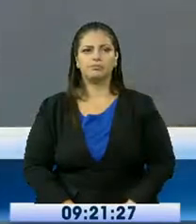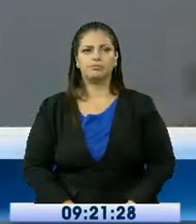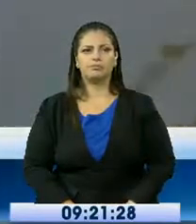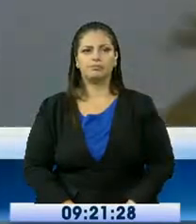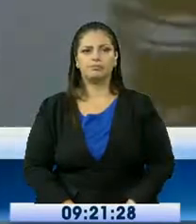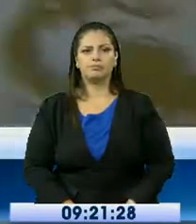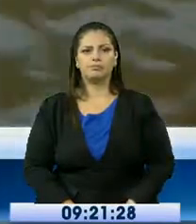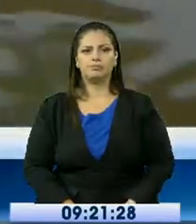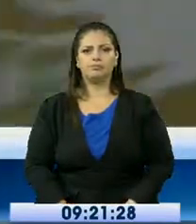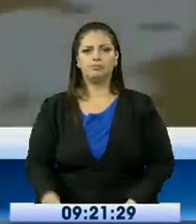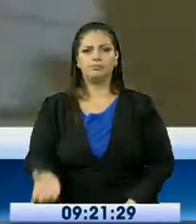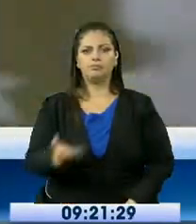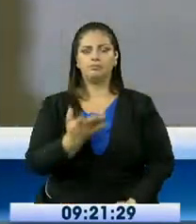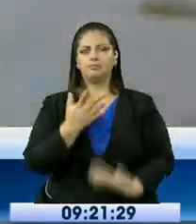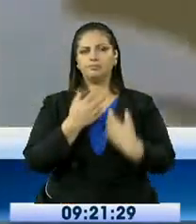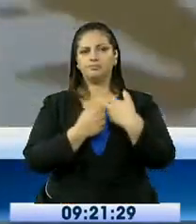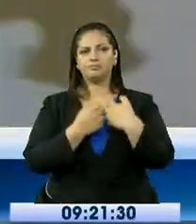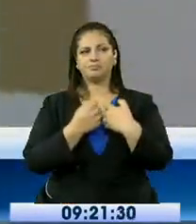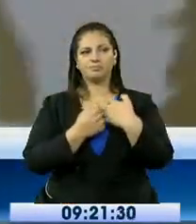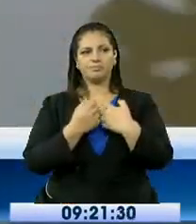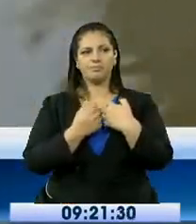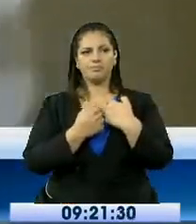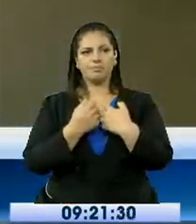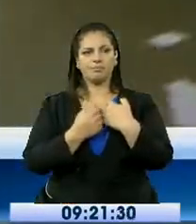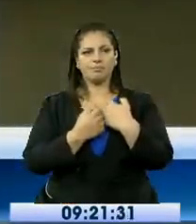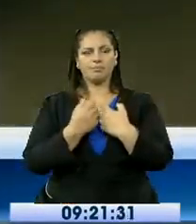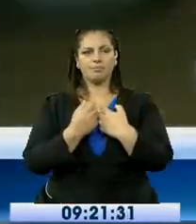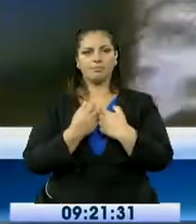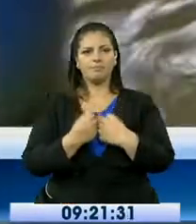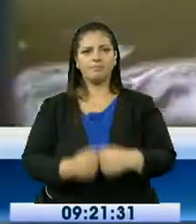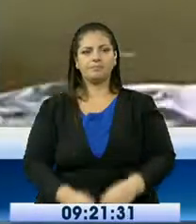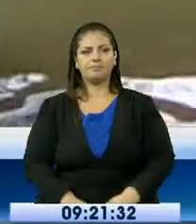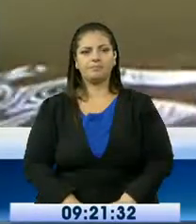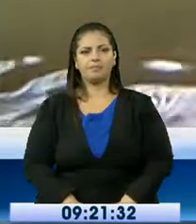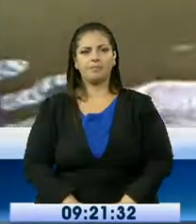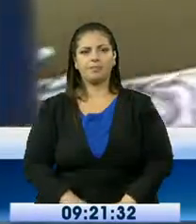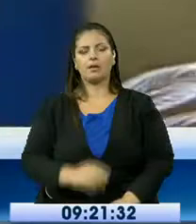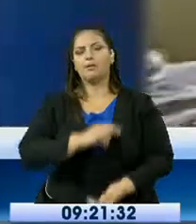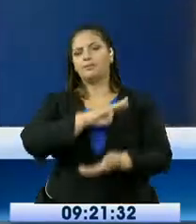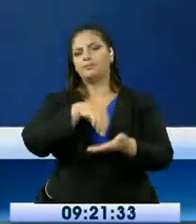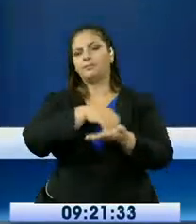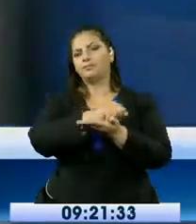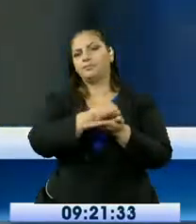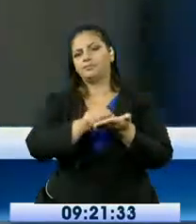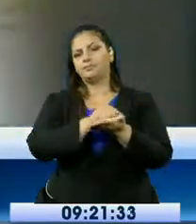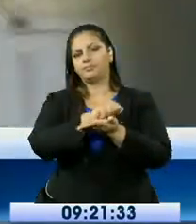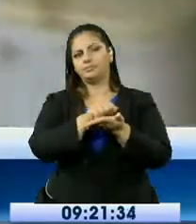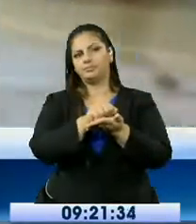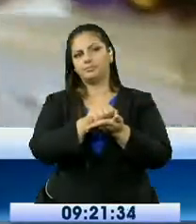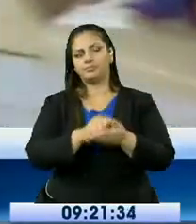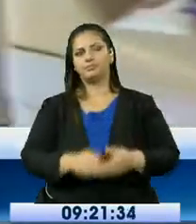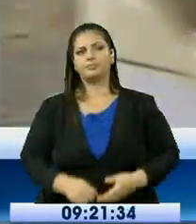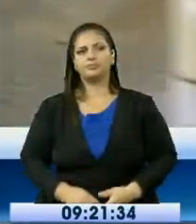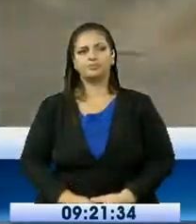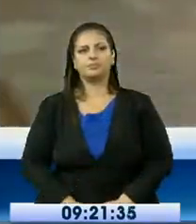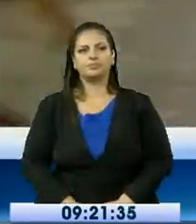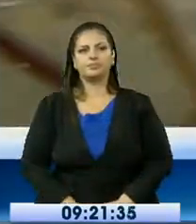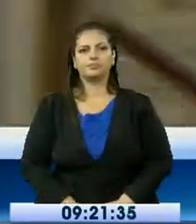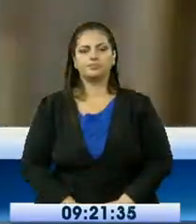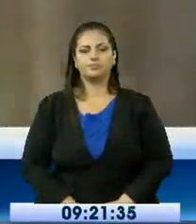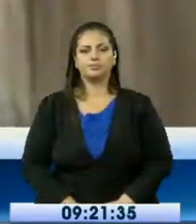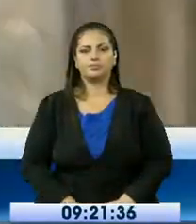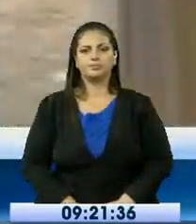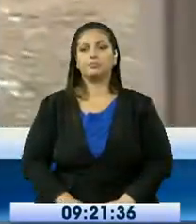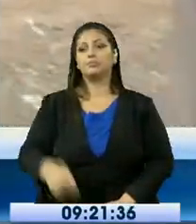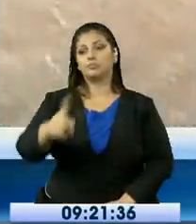los habitantes de este sector. Cooperativa Valle Hermoso en Montesinaí. Lo que nos han manifestado ellos es que